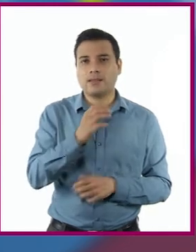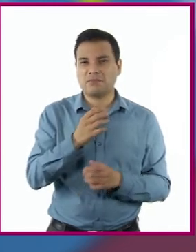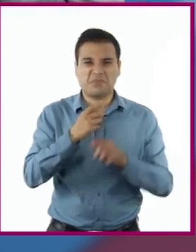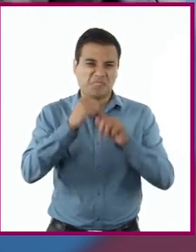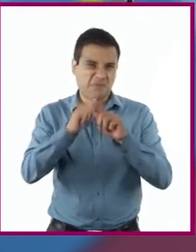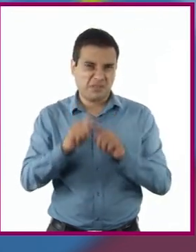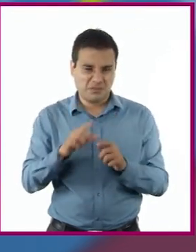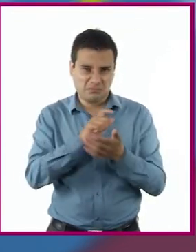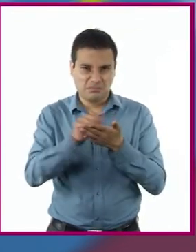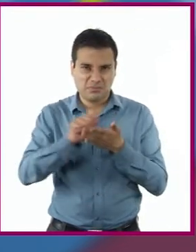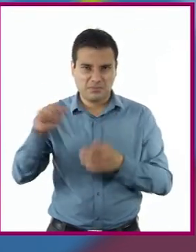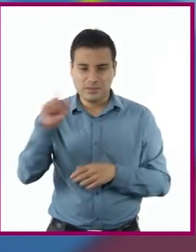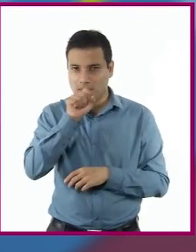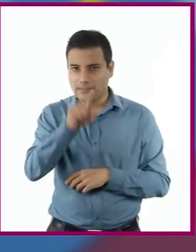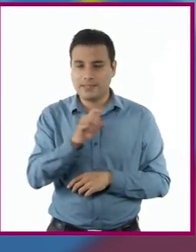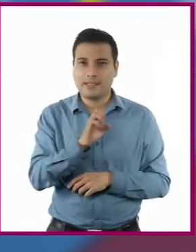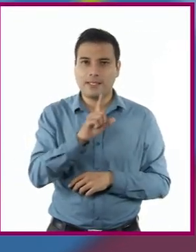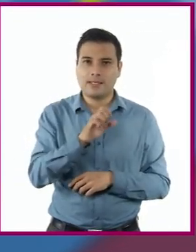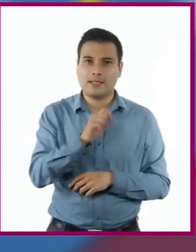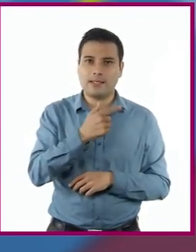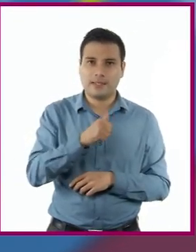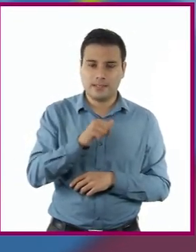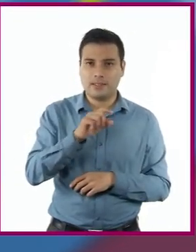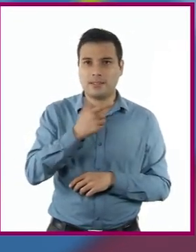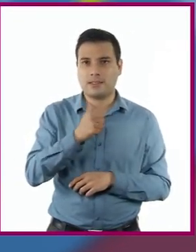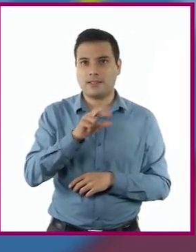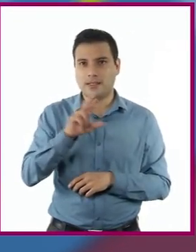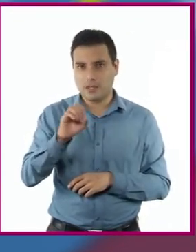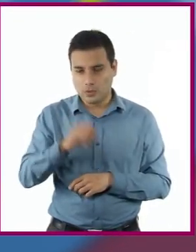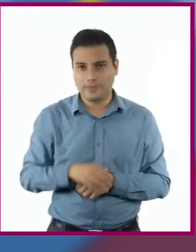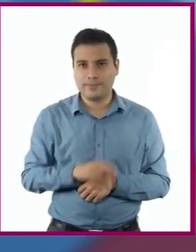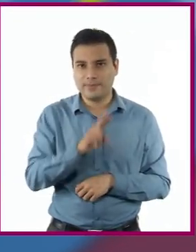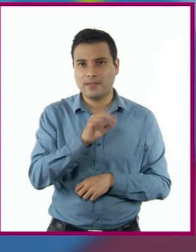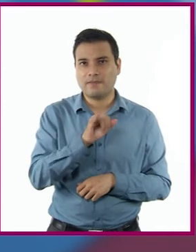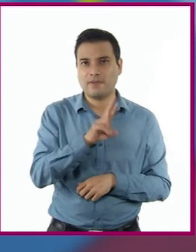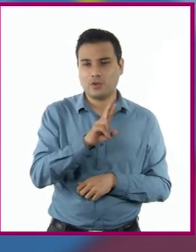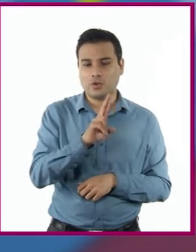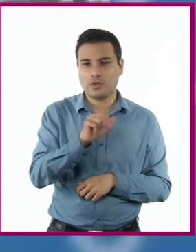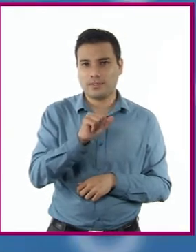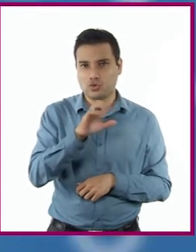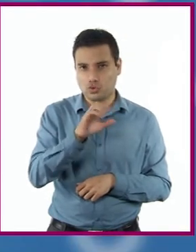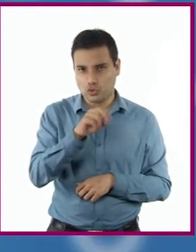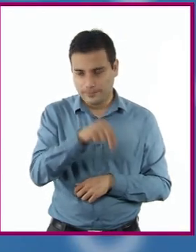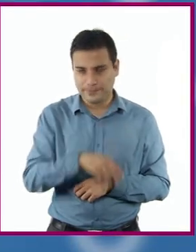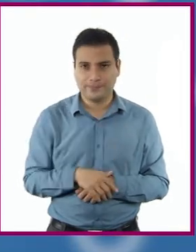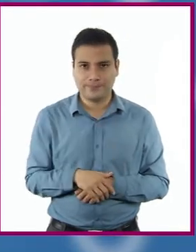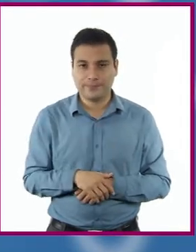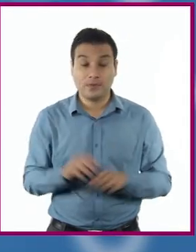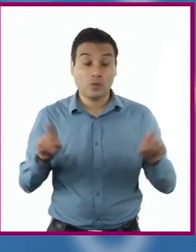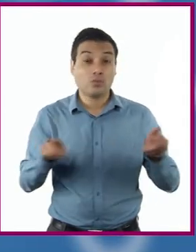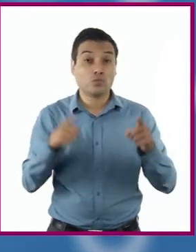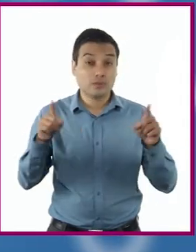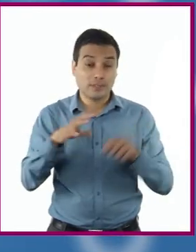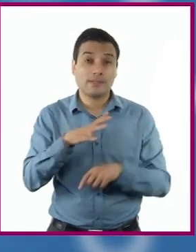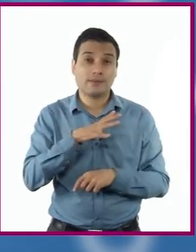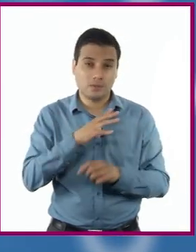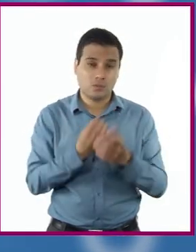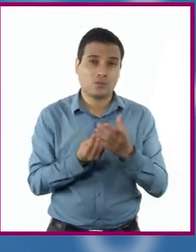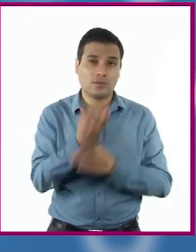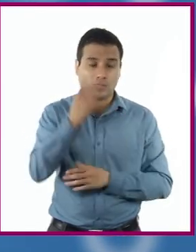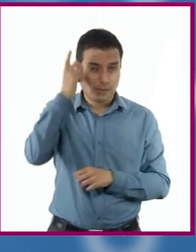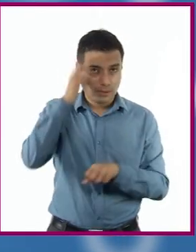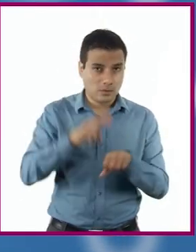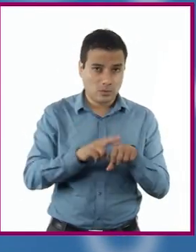dramaturgos como Elena Garro, Emilio Carballido y Víctor Hugo Rascón Banda. En la música emergieron el